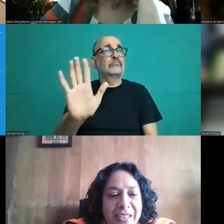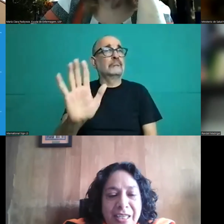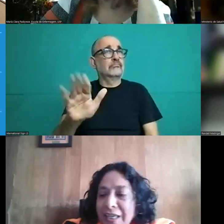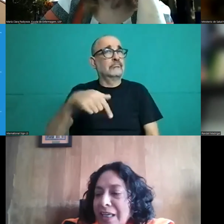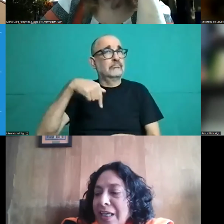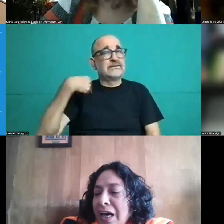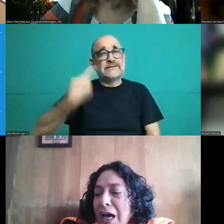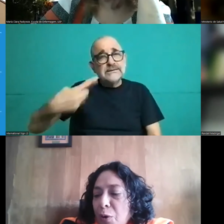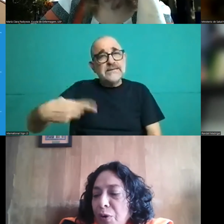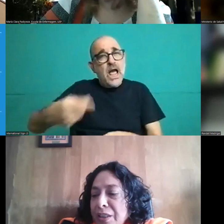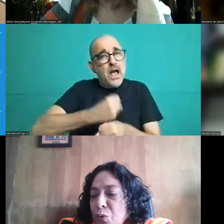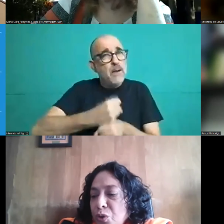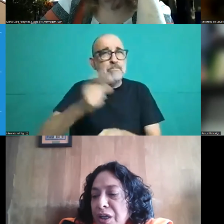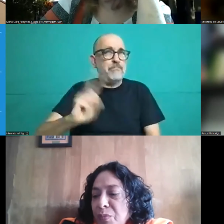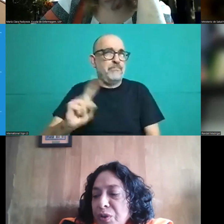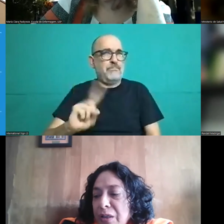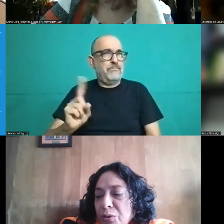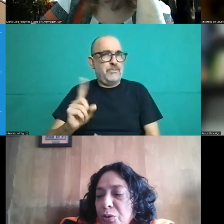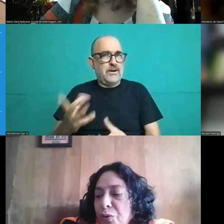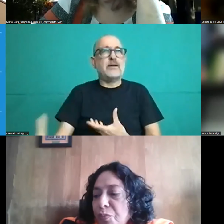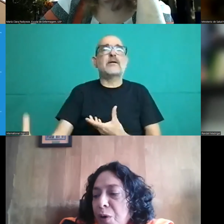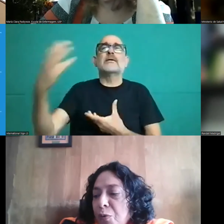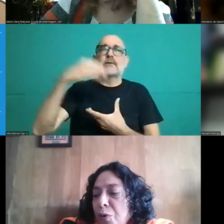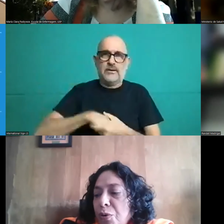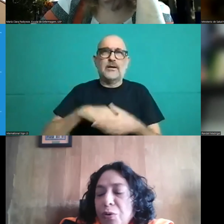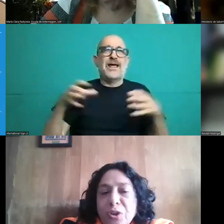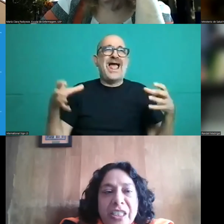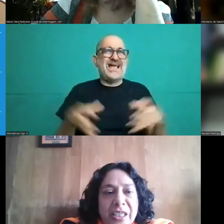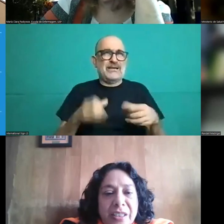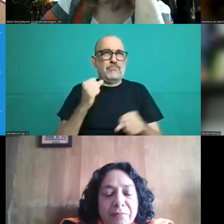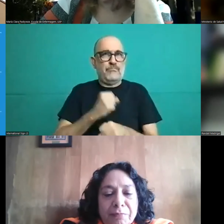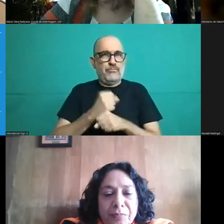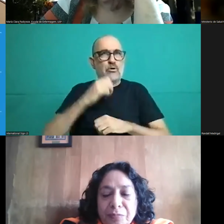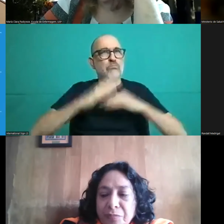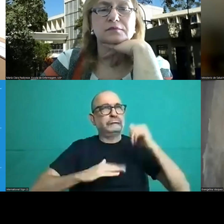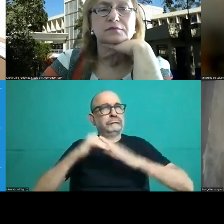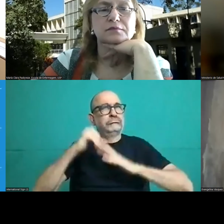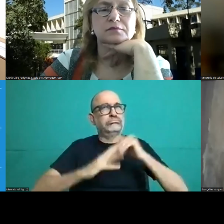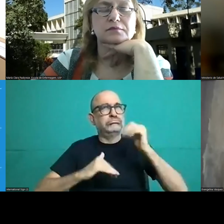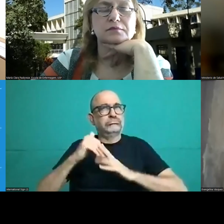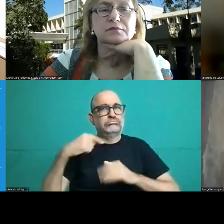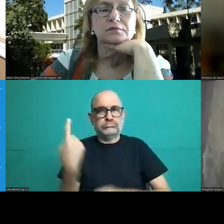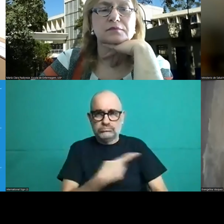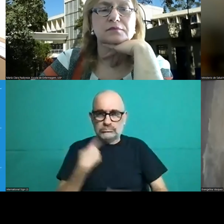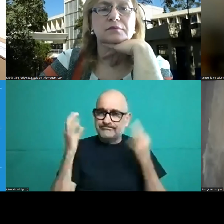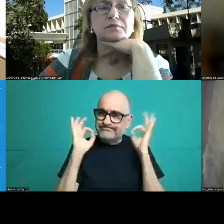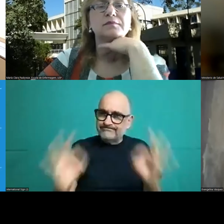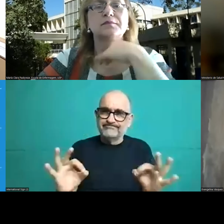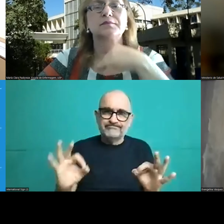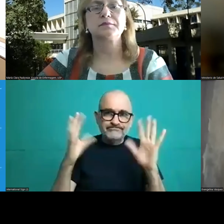gracias. Ahora escuchemos al doctor Mauro Orsini.